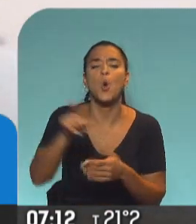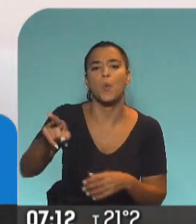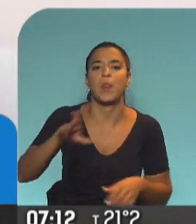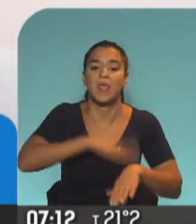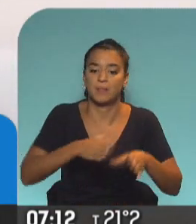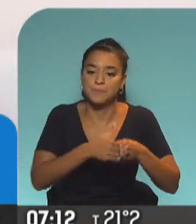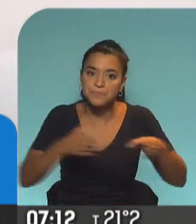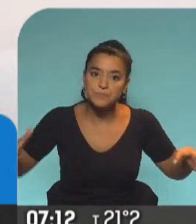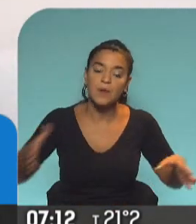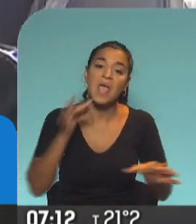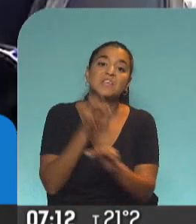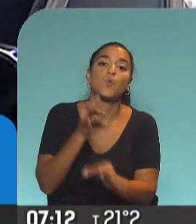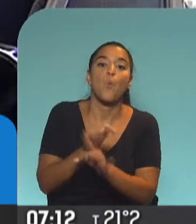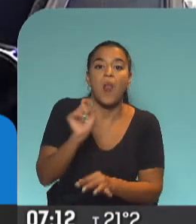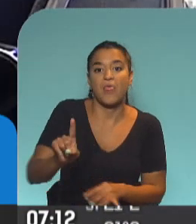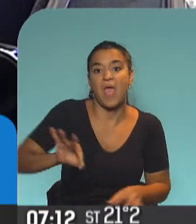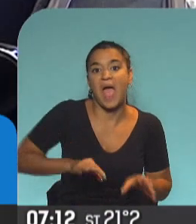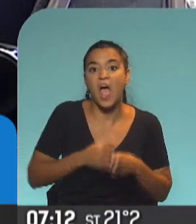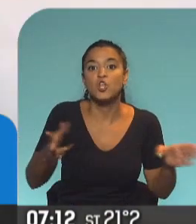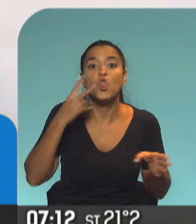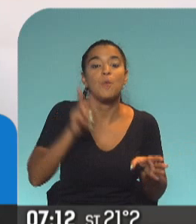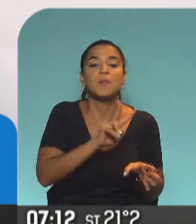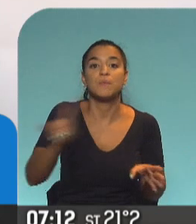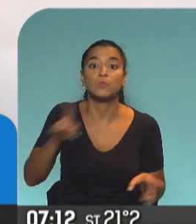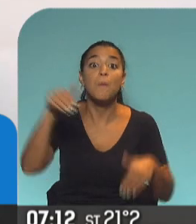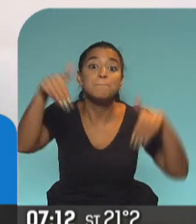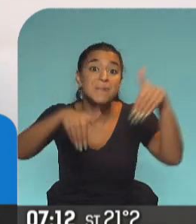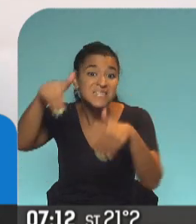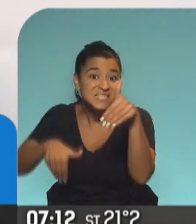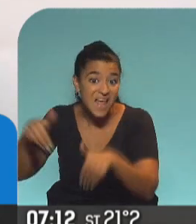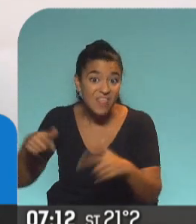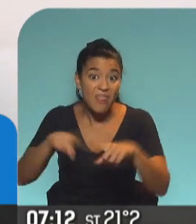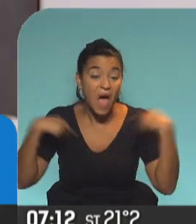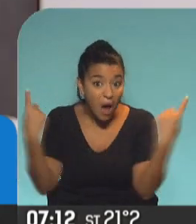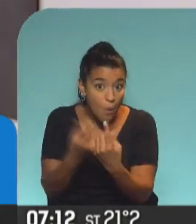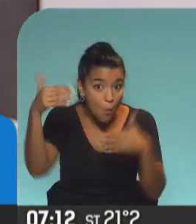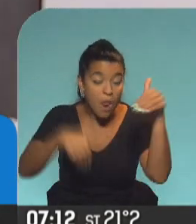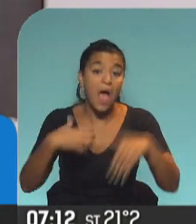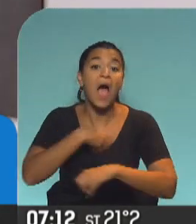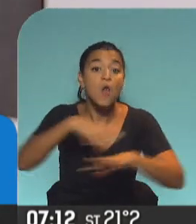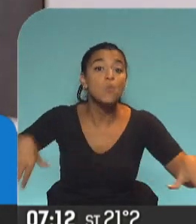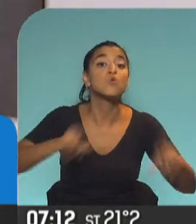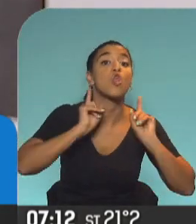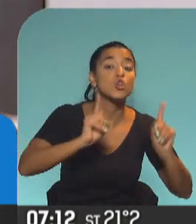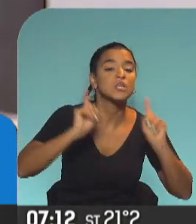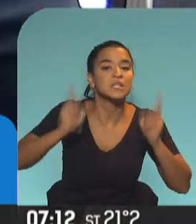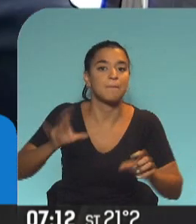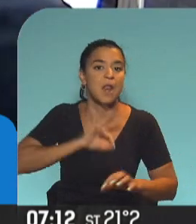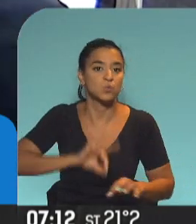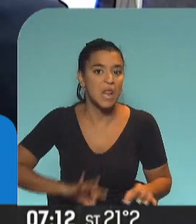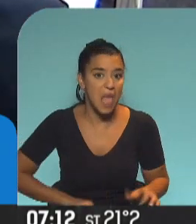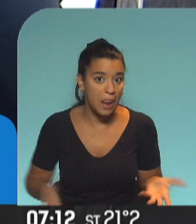lectivo 2021, la presencialidad en las aulas de alumnos, docentes y